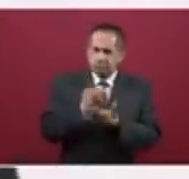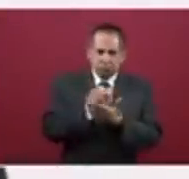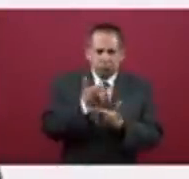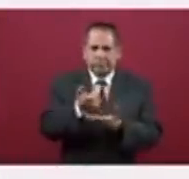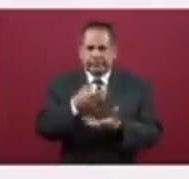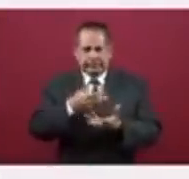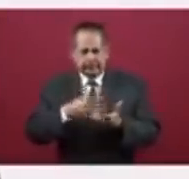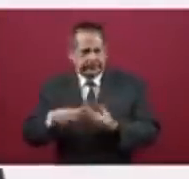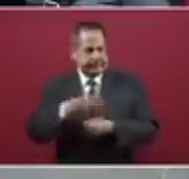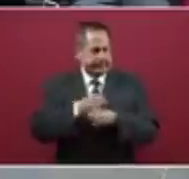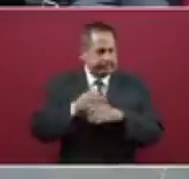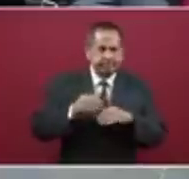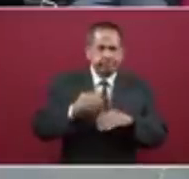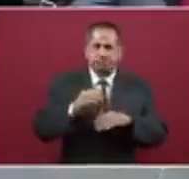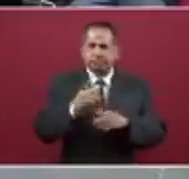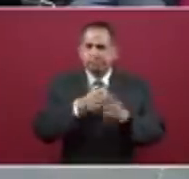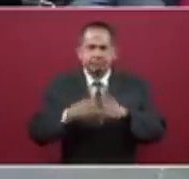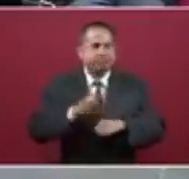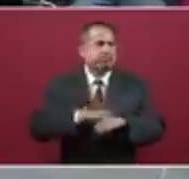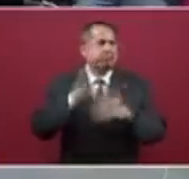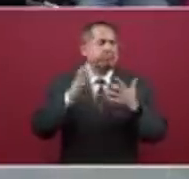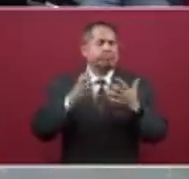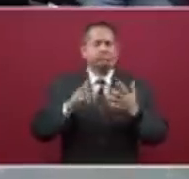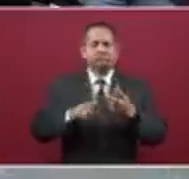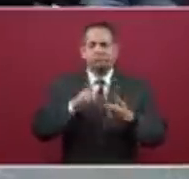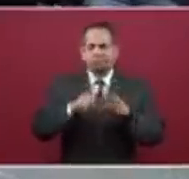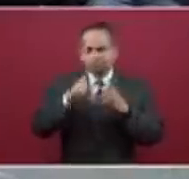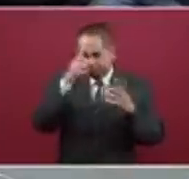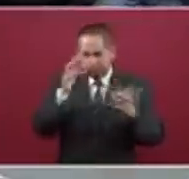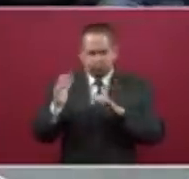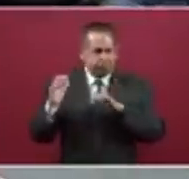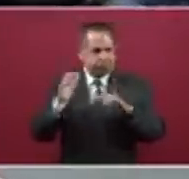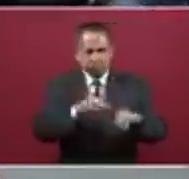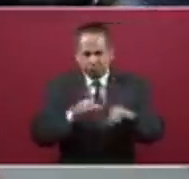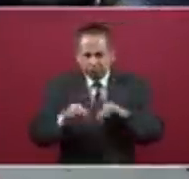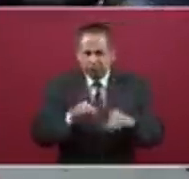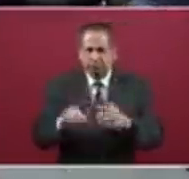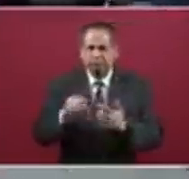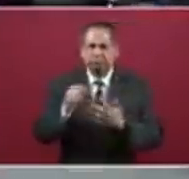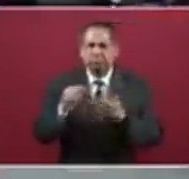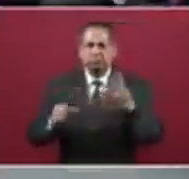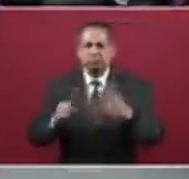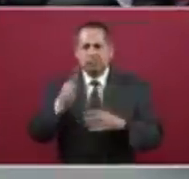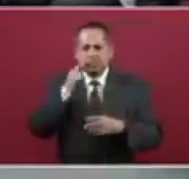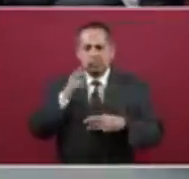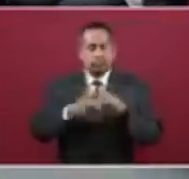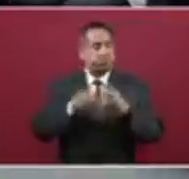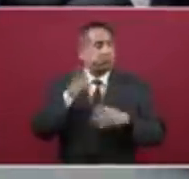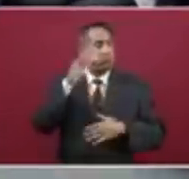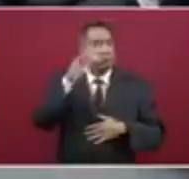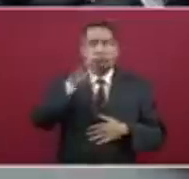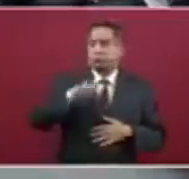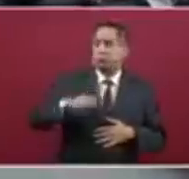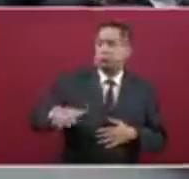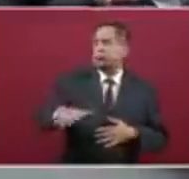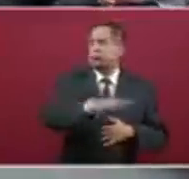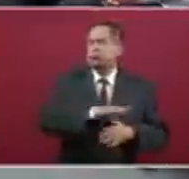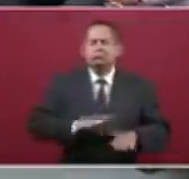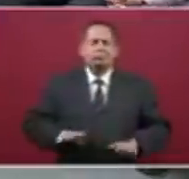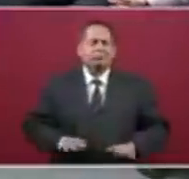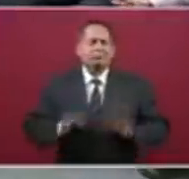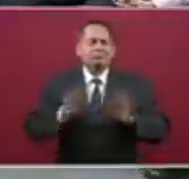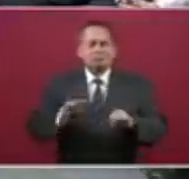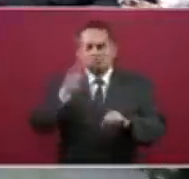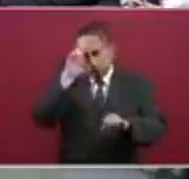para producir para crear empleos y lograr el bienestar material y cultural